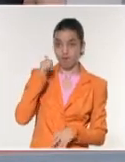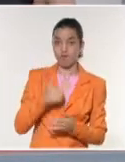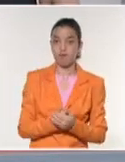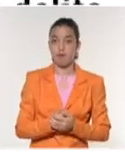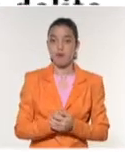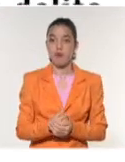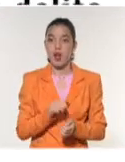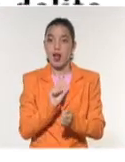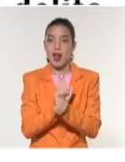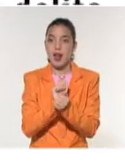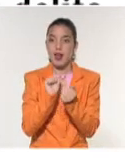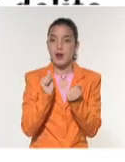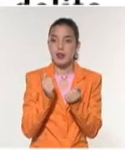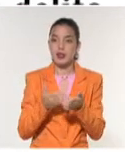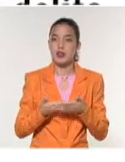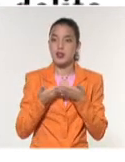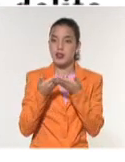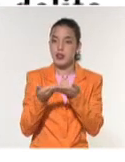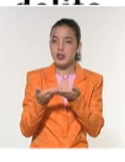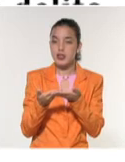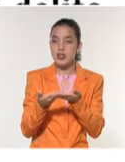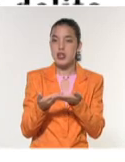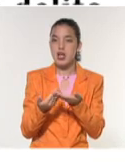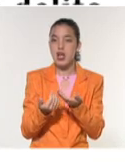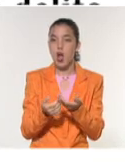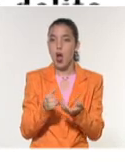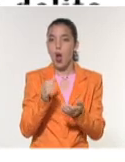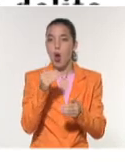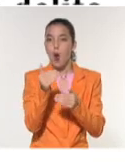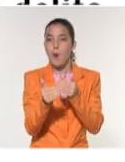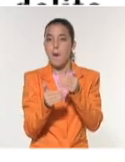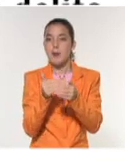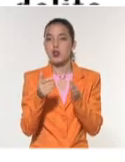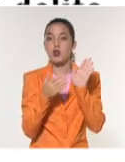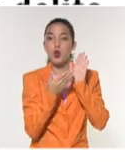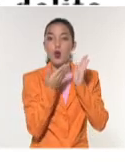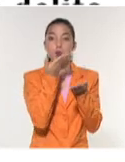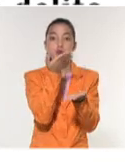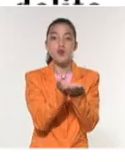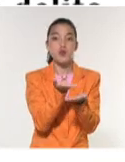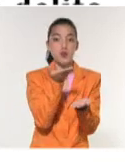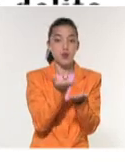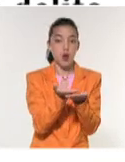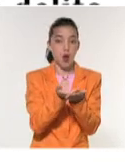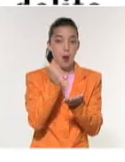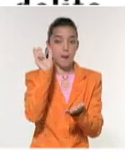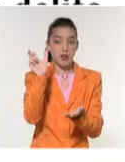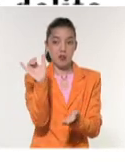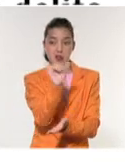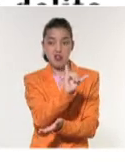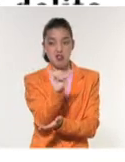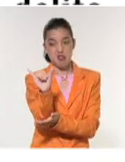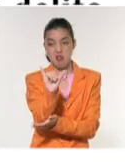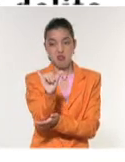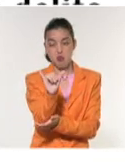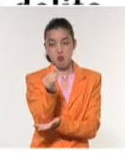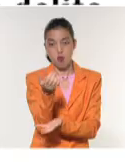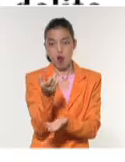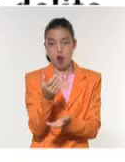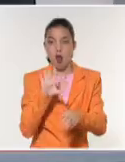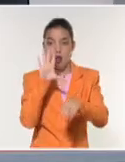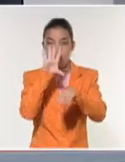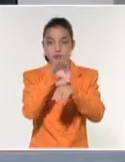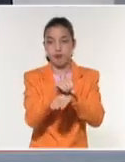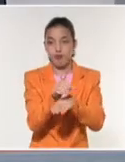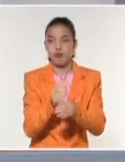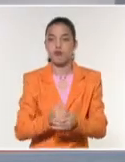condicional implica, aquí lo dice el artículo, un periodo de prueba por un término igual al resto de la sanción que quede por extinguir. O sea, el tiempo